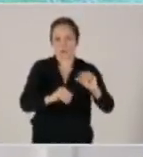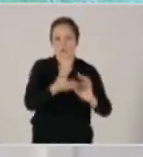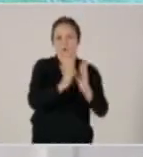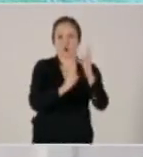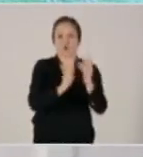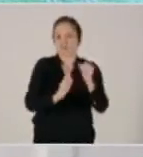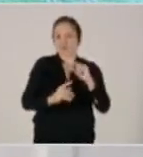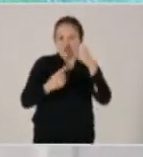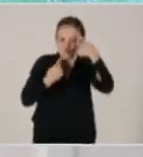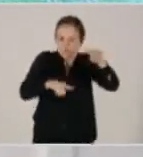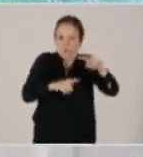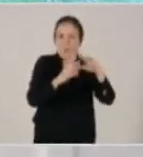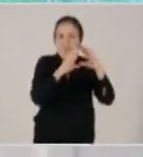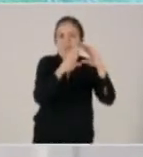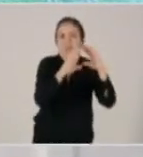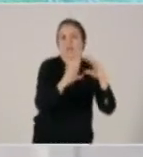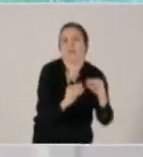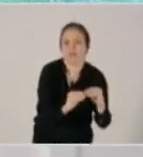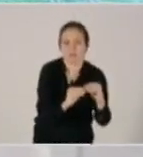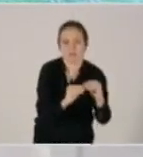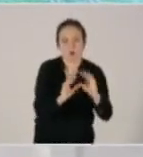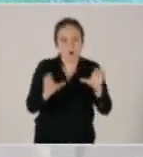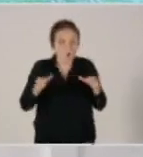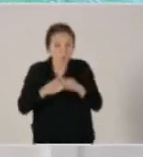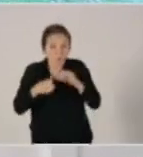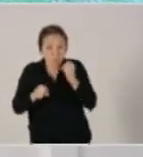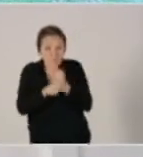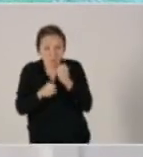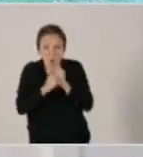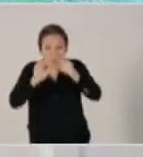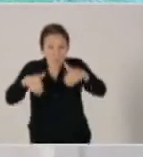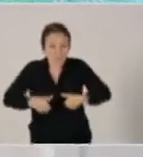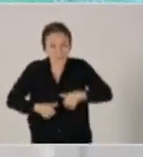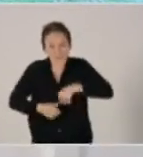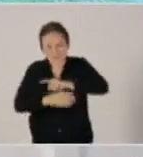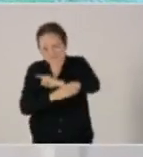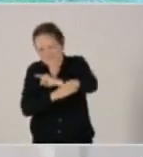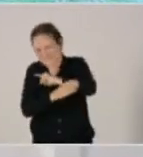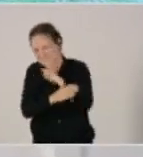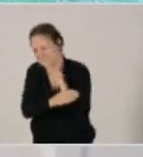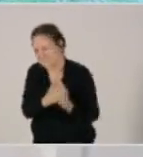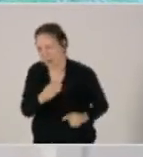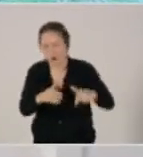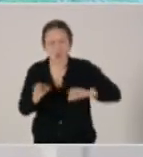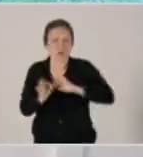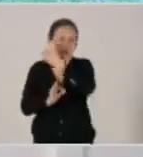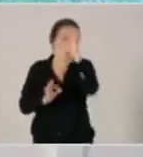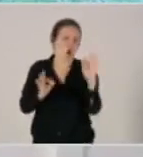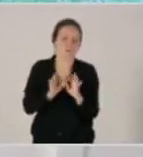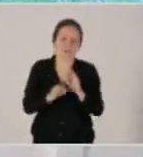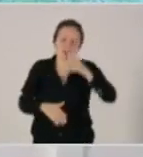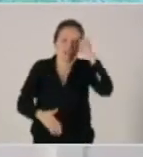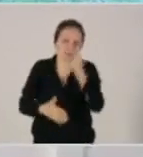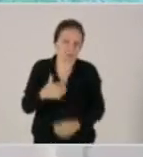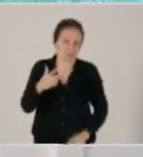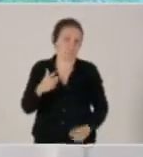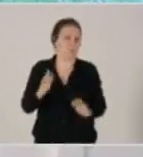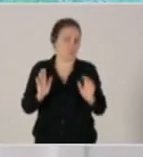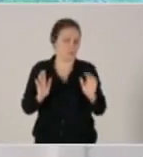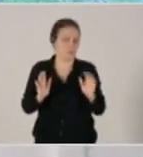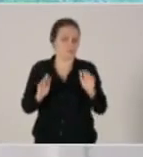las brigadas han vuelto reventadas y una jornada durísima durísima para para ellos y además lo que hemos reforzado